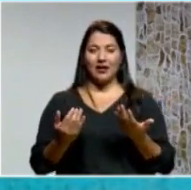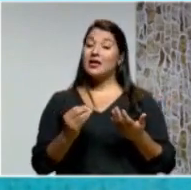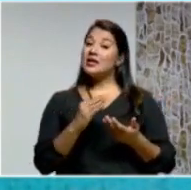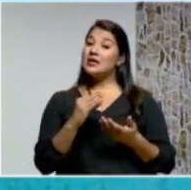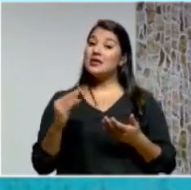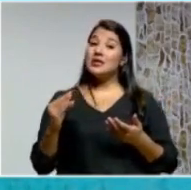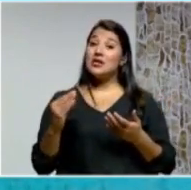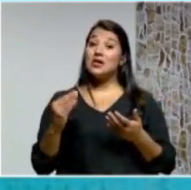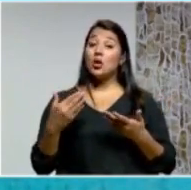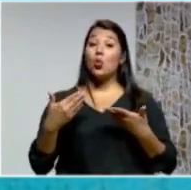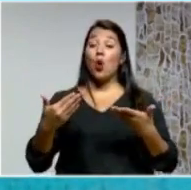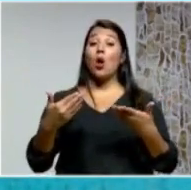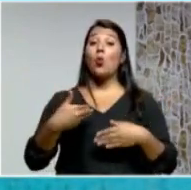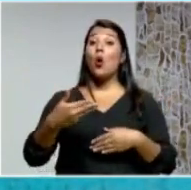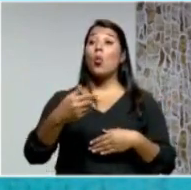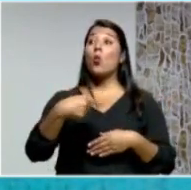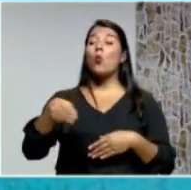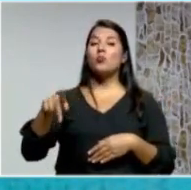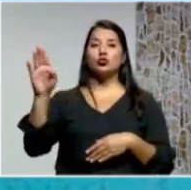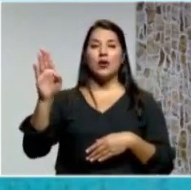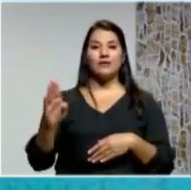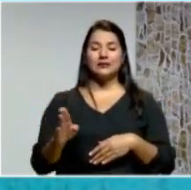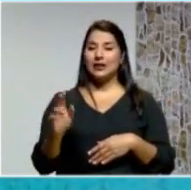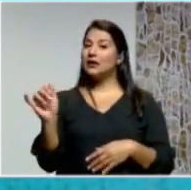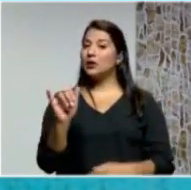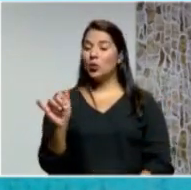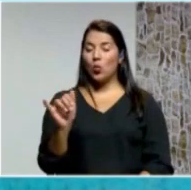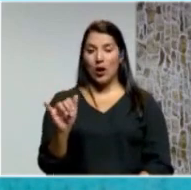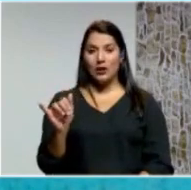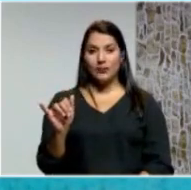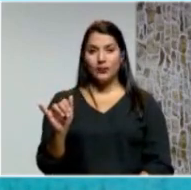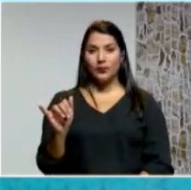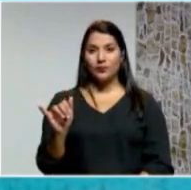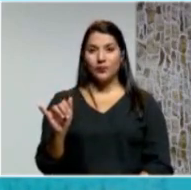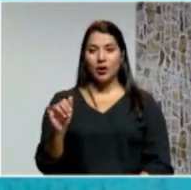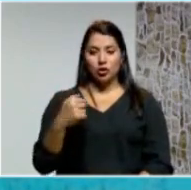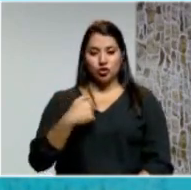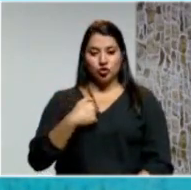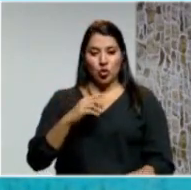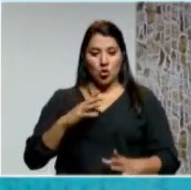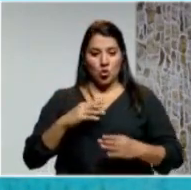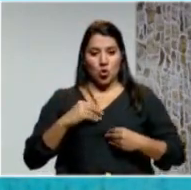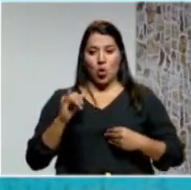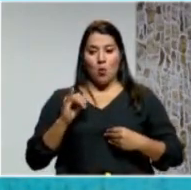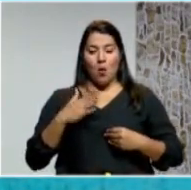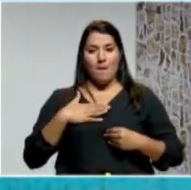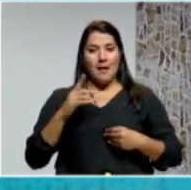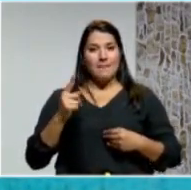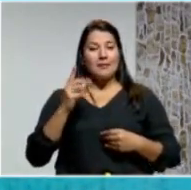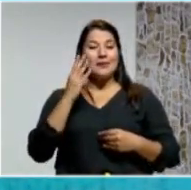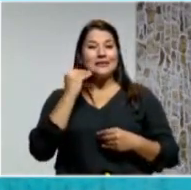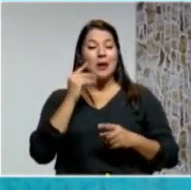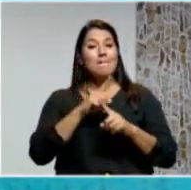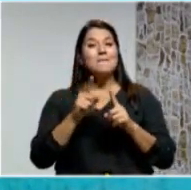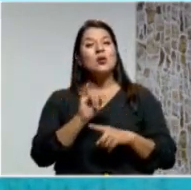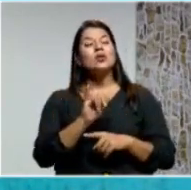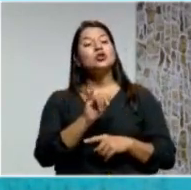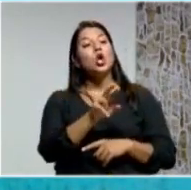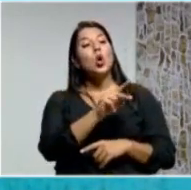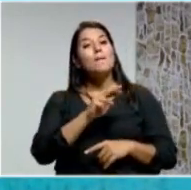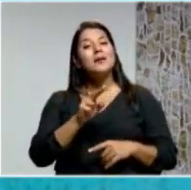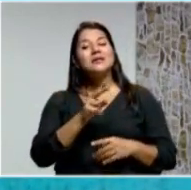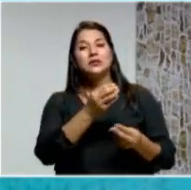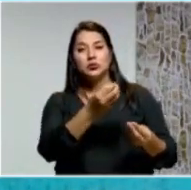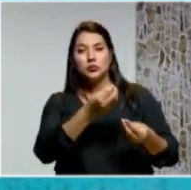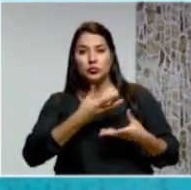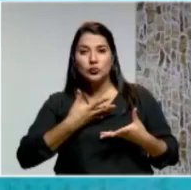que vayamos a Brasil, pues igual uno pues lo toma como la primera experiencia, pero es algo que los compañeros le han transmitido,